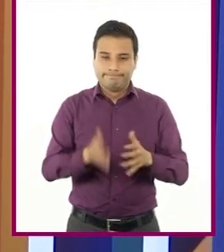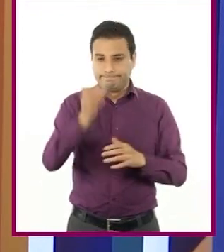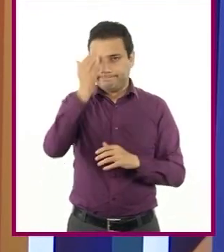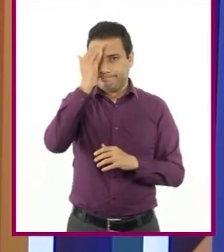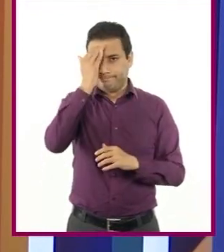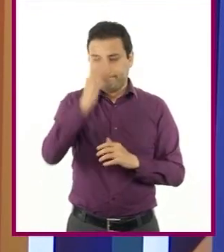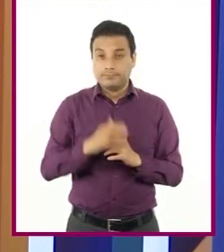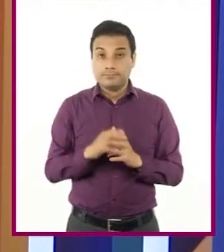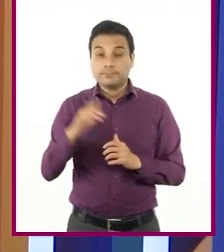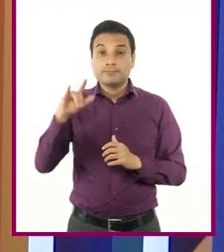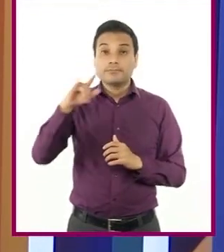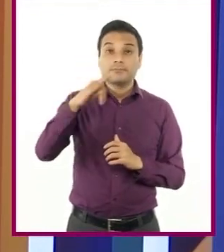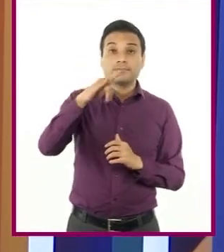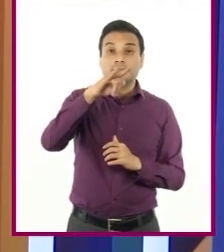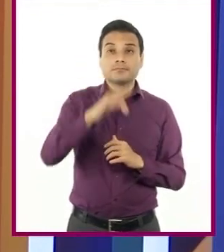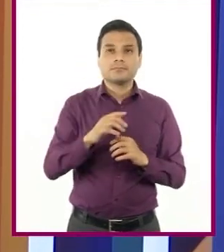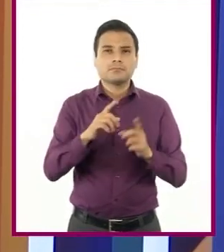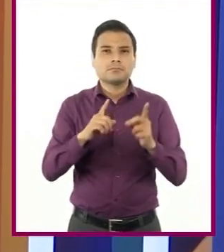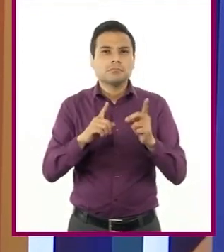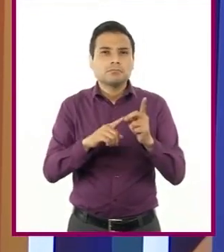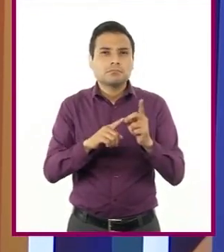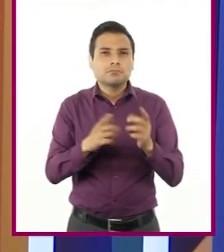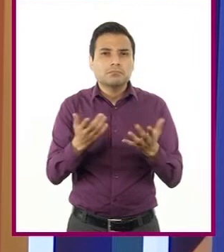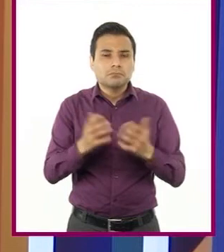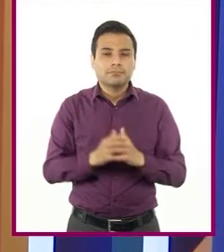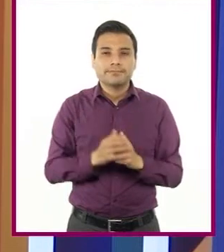de los aviones se encuentra entre 10.000,